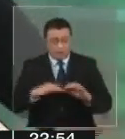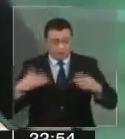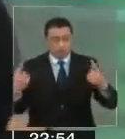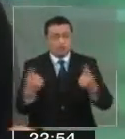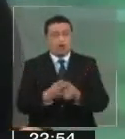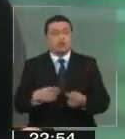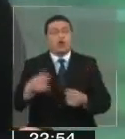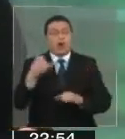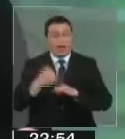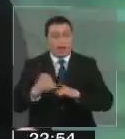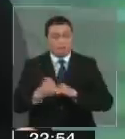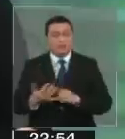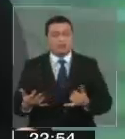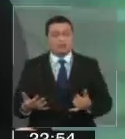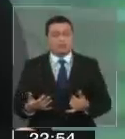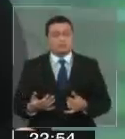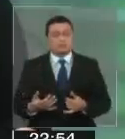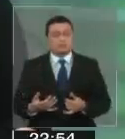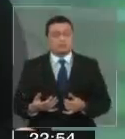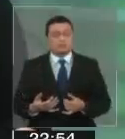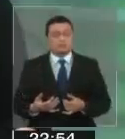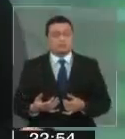a los amigos.